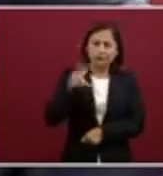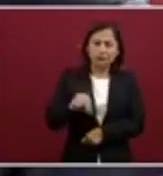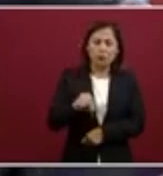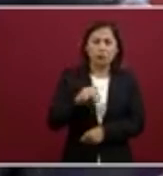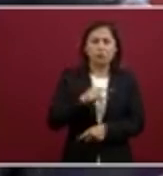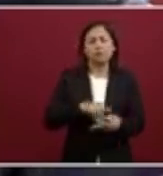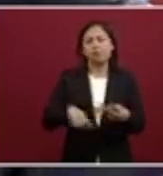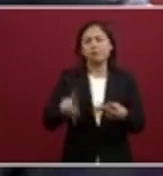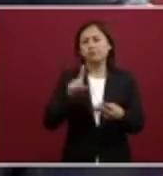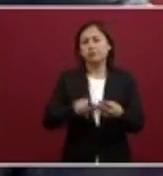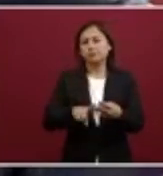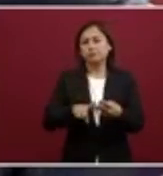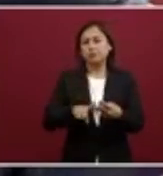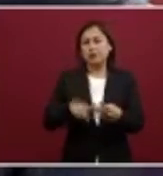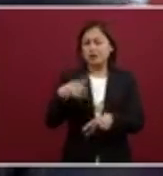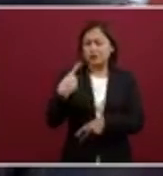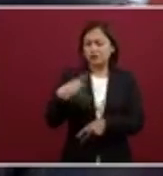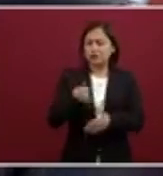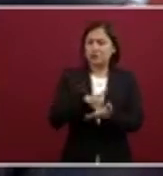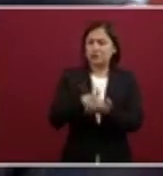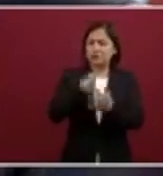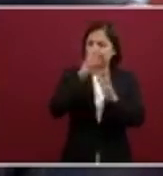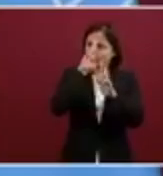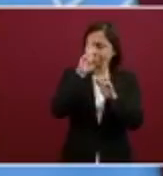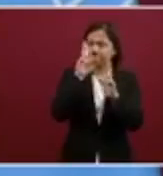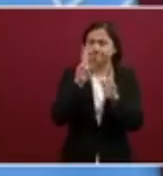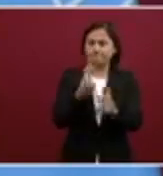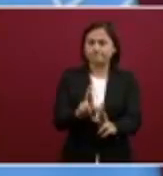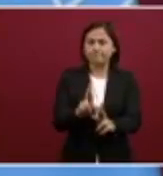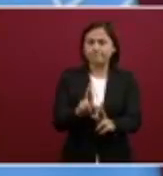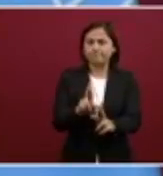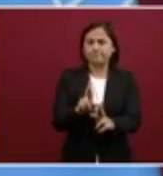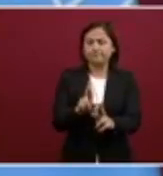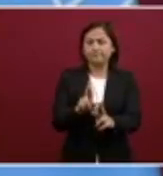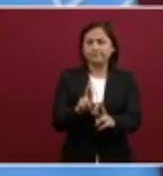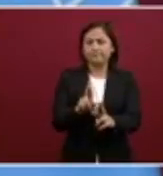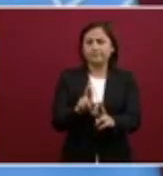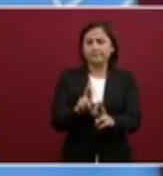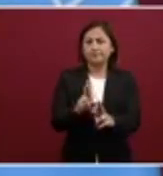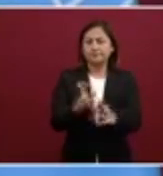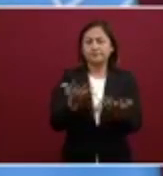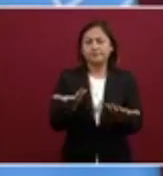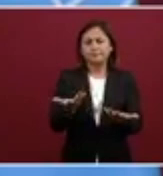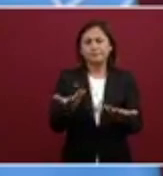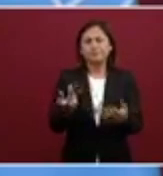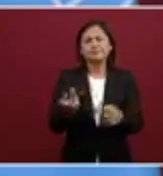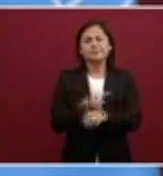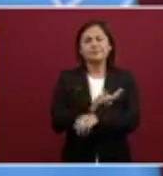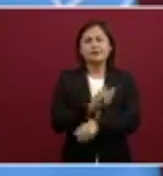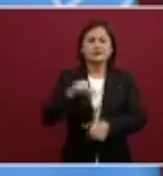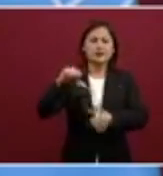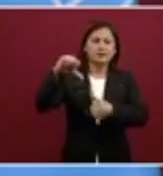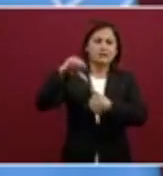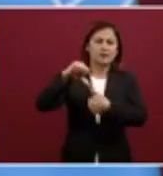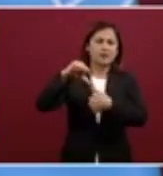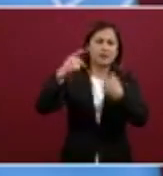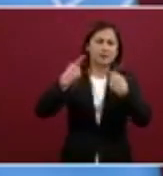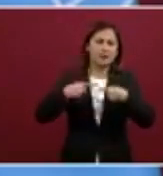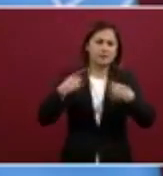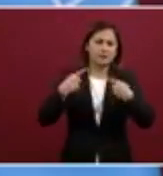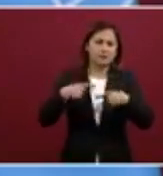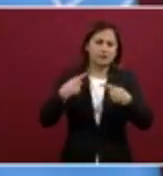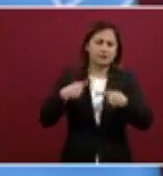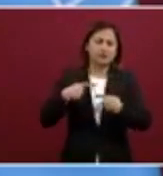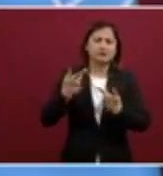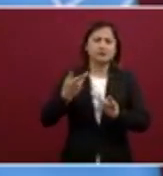respeten los derechos humanos, el que los centroamericanos, nuestros paisanos